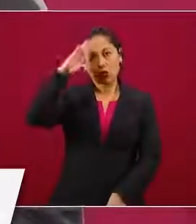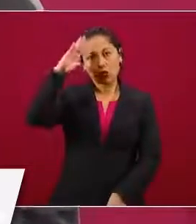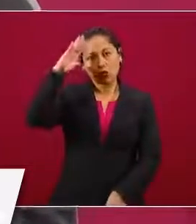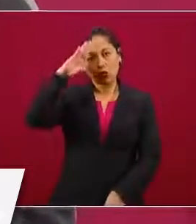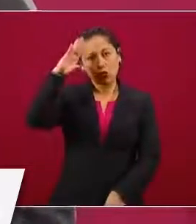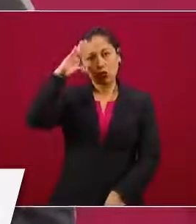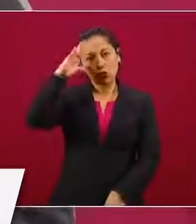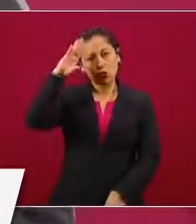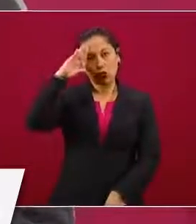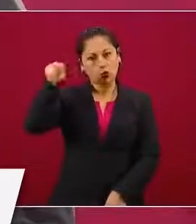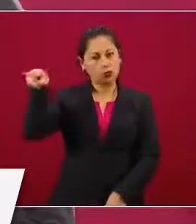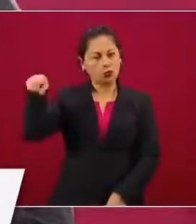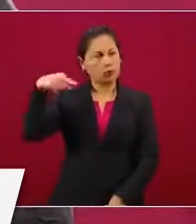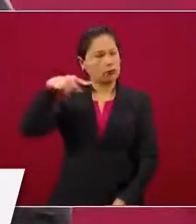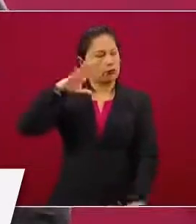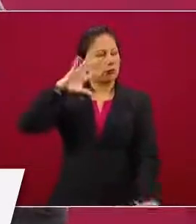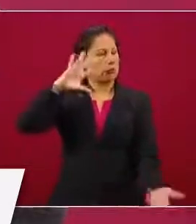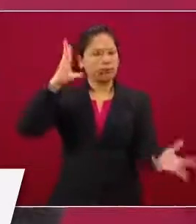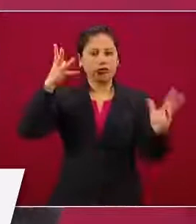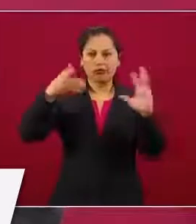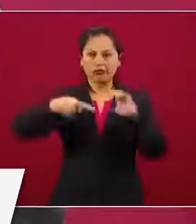hasta el más allá,